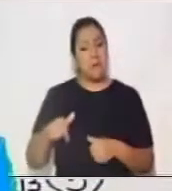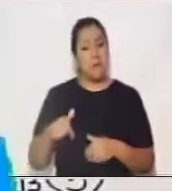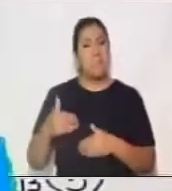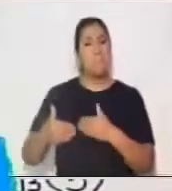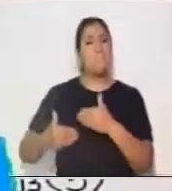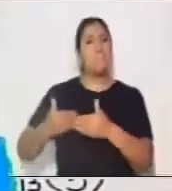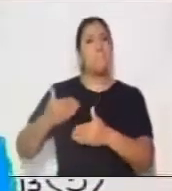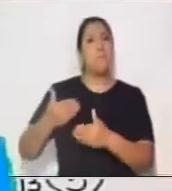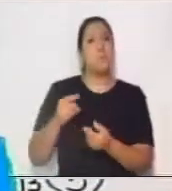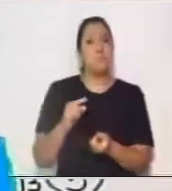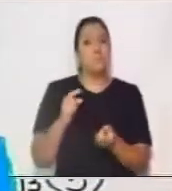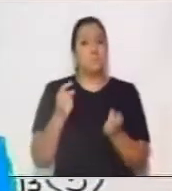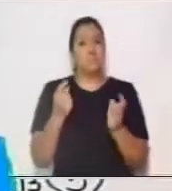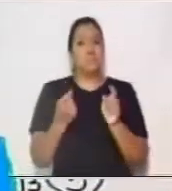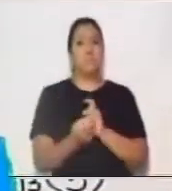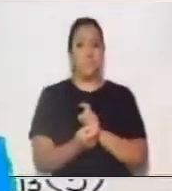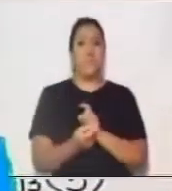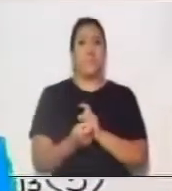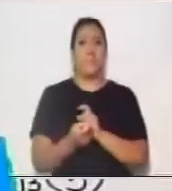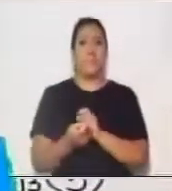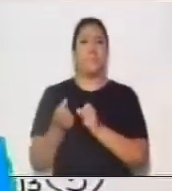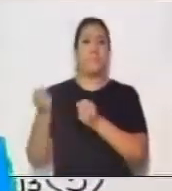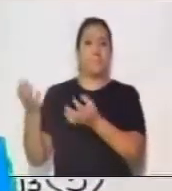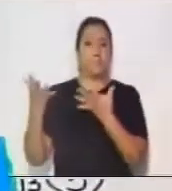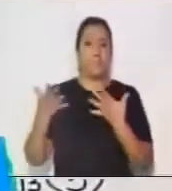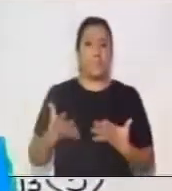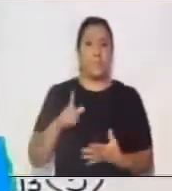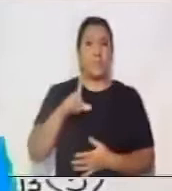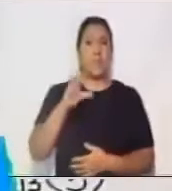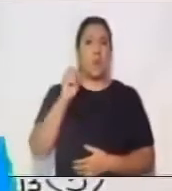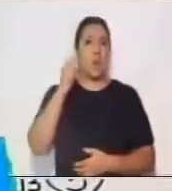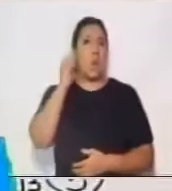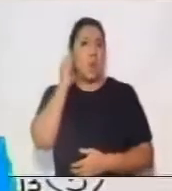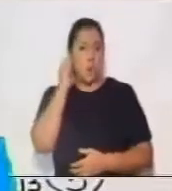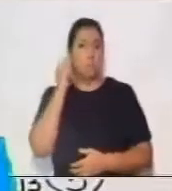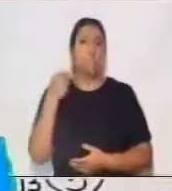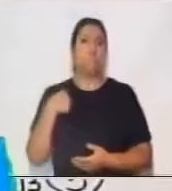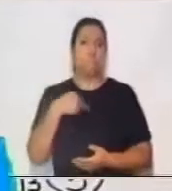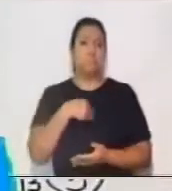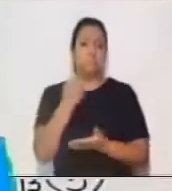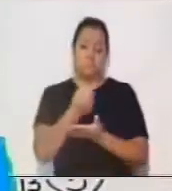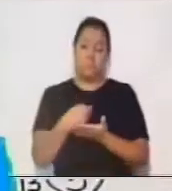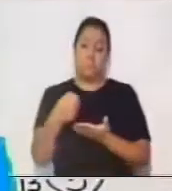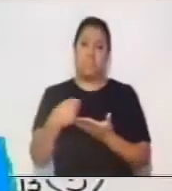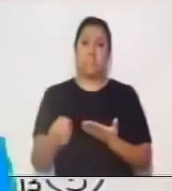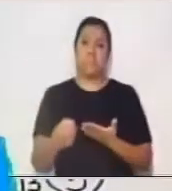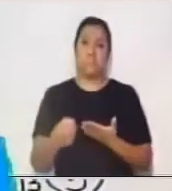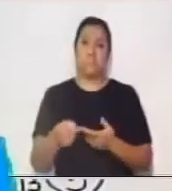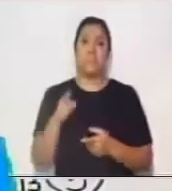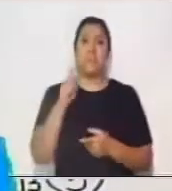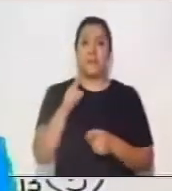Dormimos en un palacio, pero vivimos como mendigos. Ni siquiera tenemos dinero para darle de comer a Lluvia.